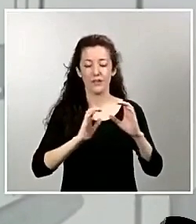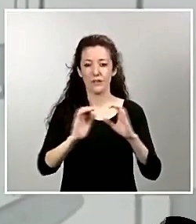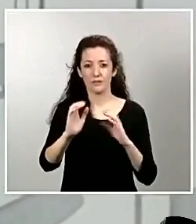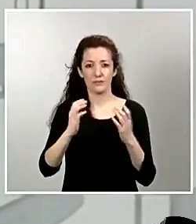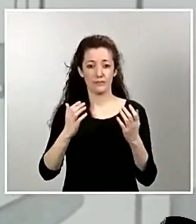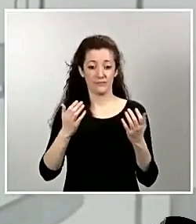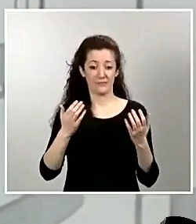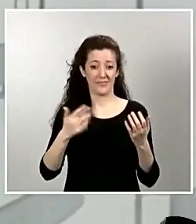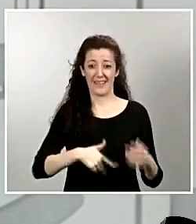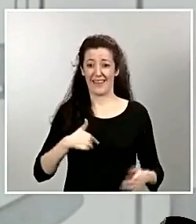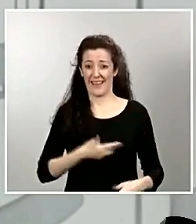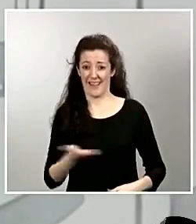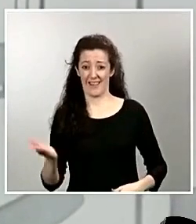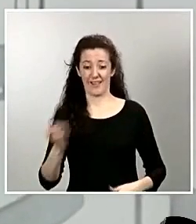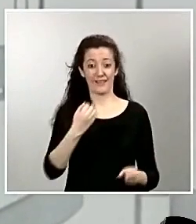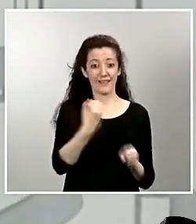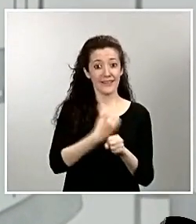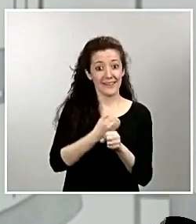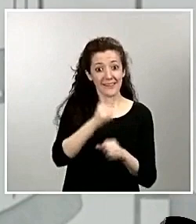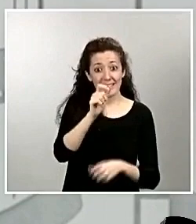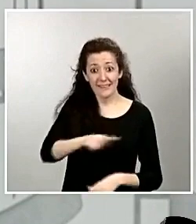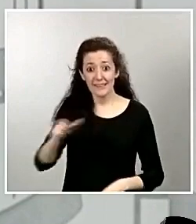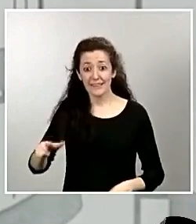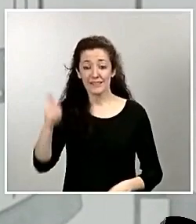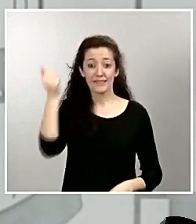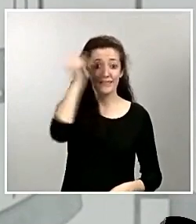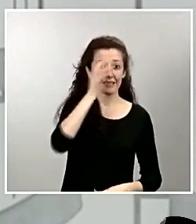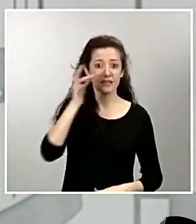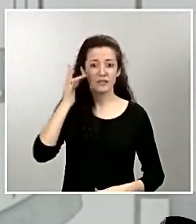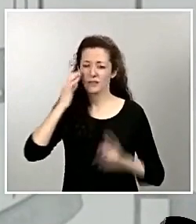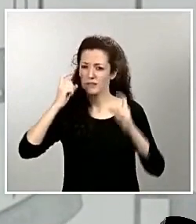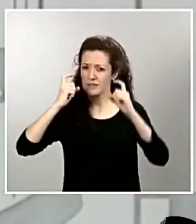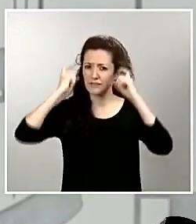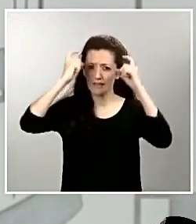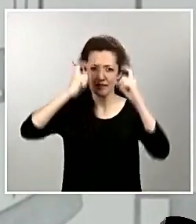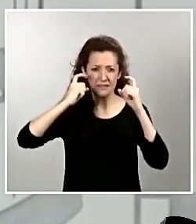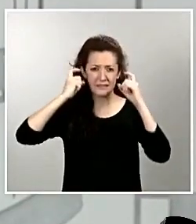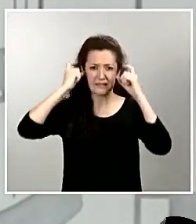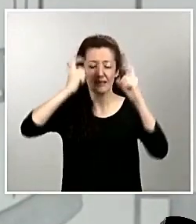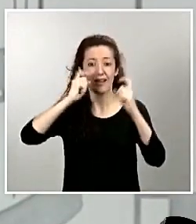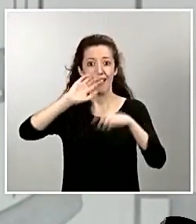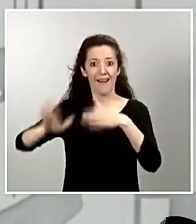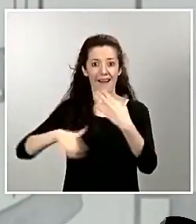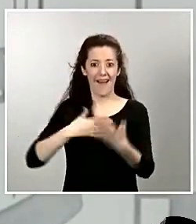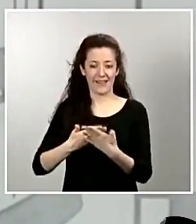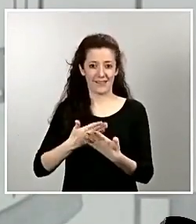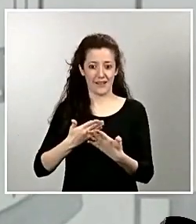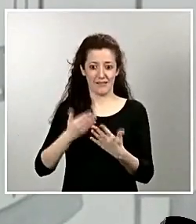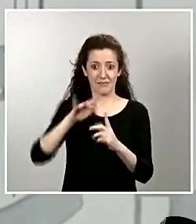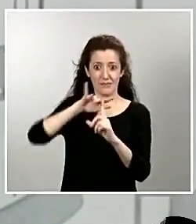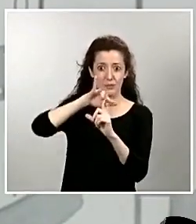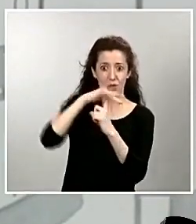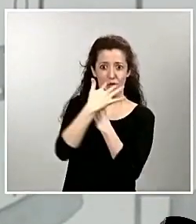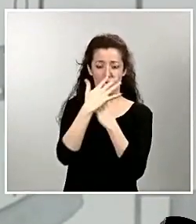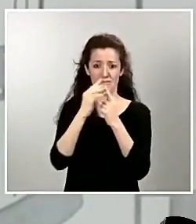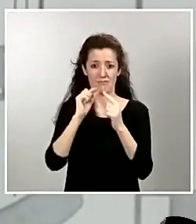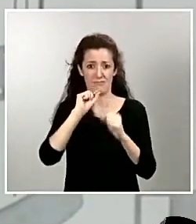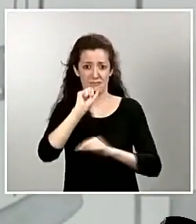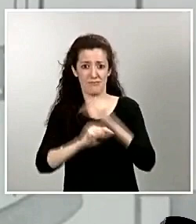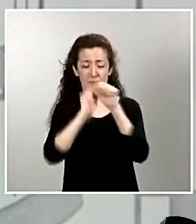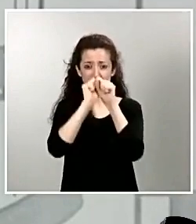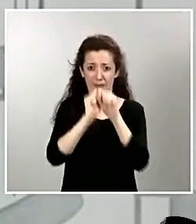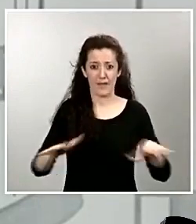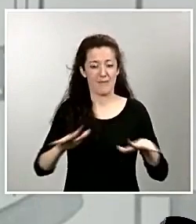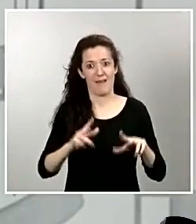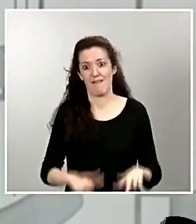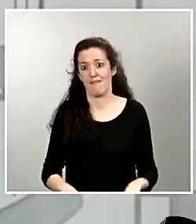y trabajadoras que se están dejando la piel para que podamos salir cuanto antes de esta pandemia, de esta crisis